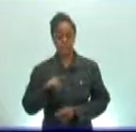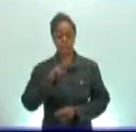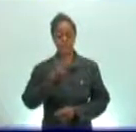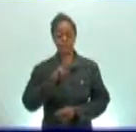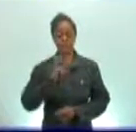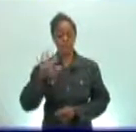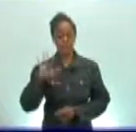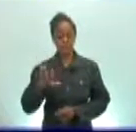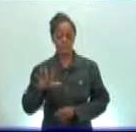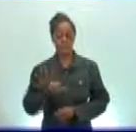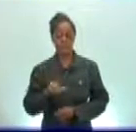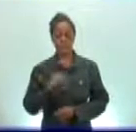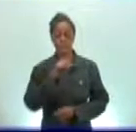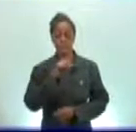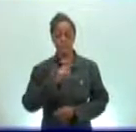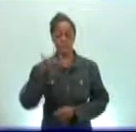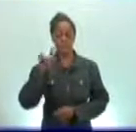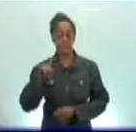1935 y